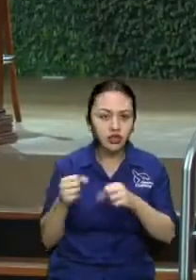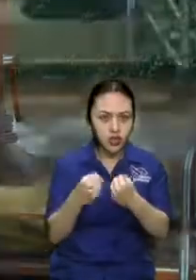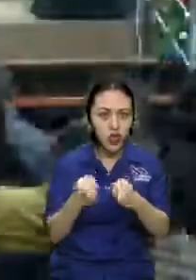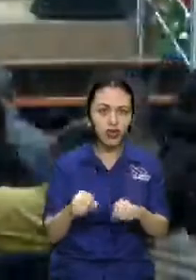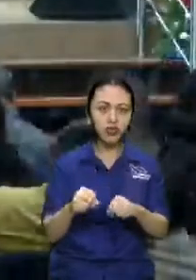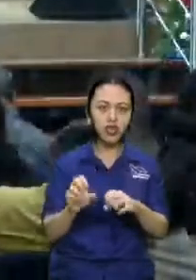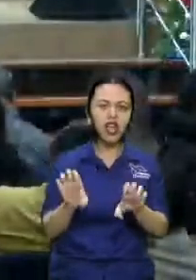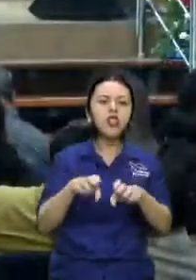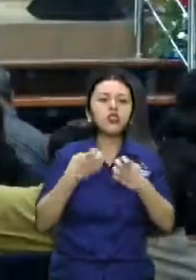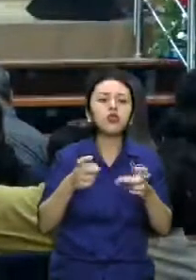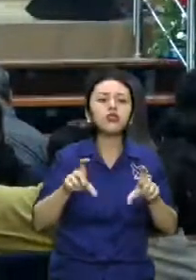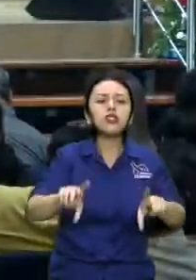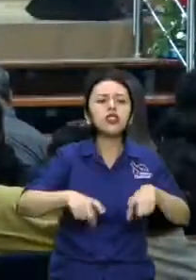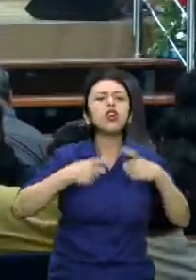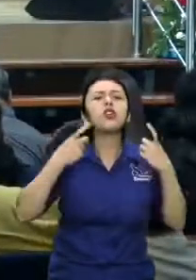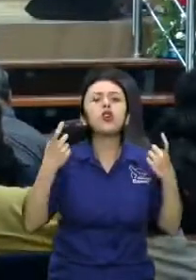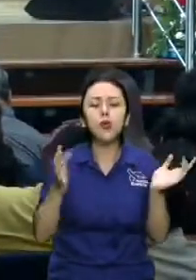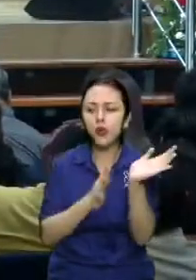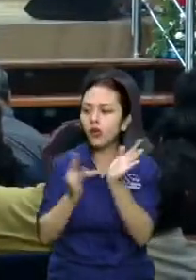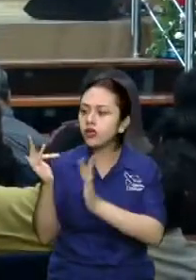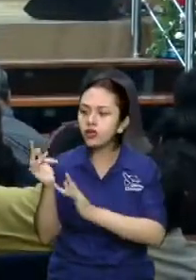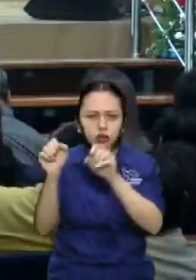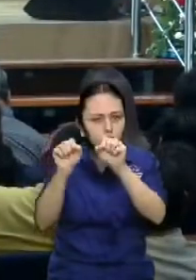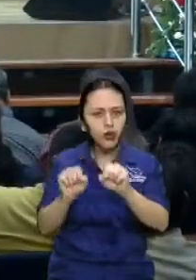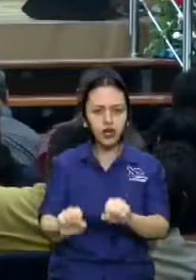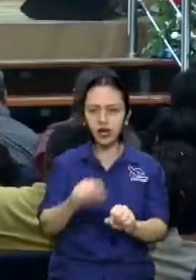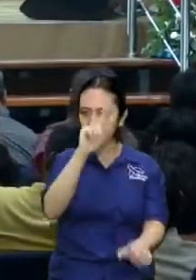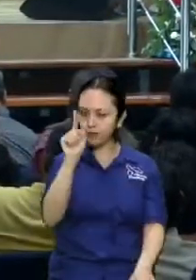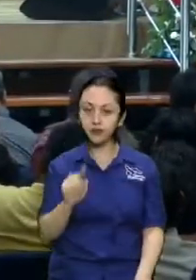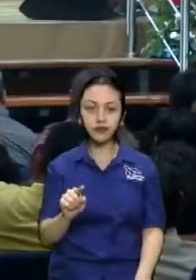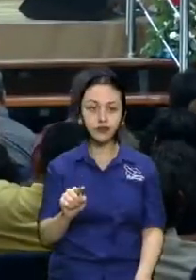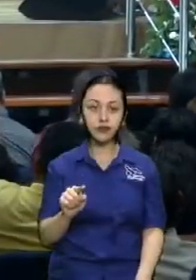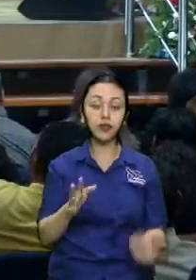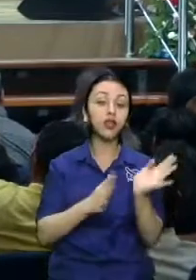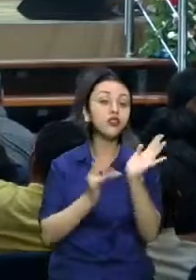mí? Les estoy dando ejemplo.